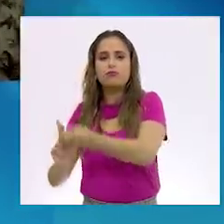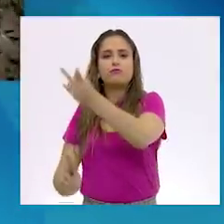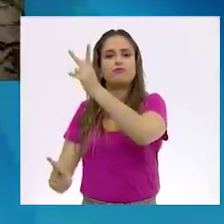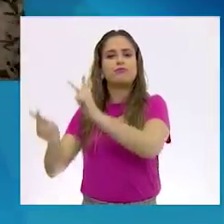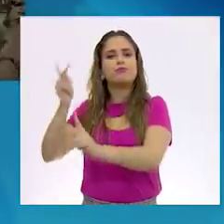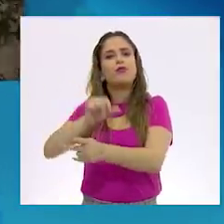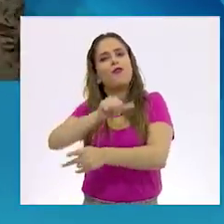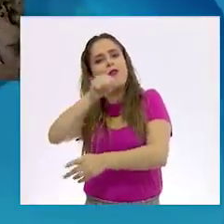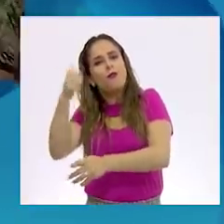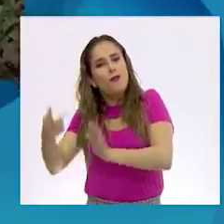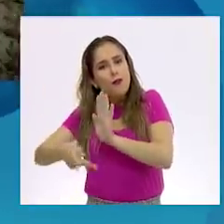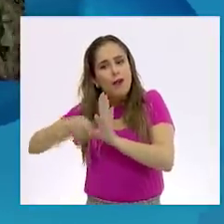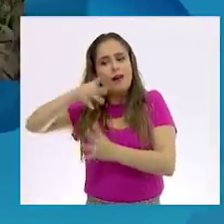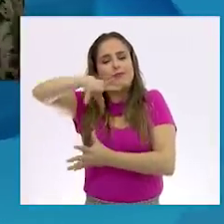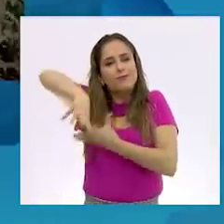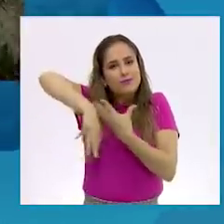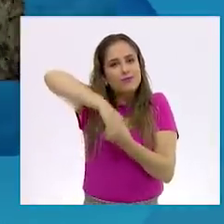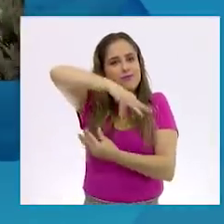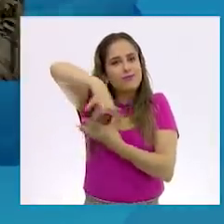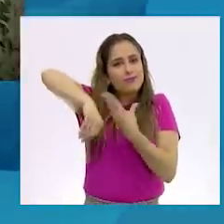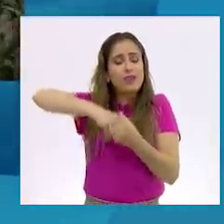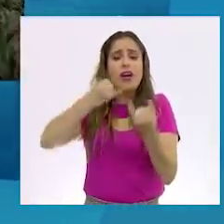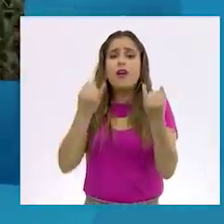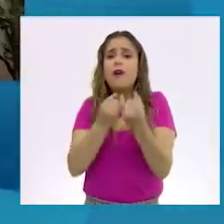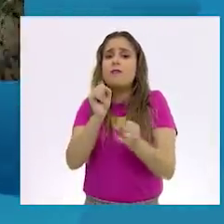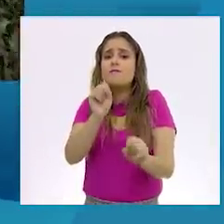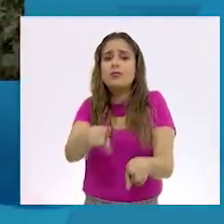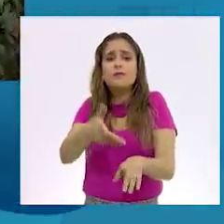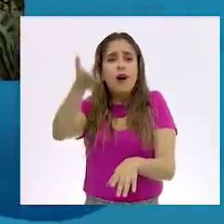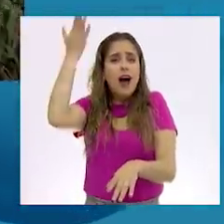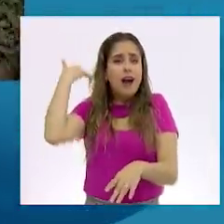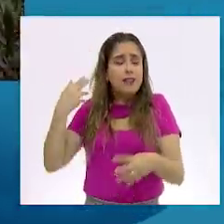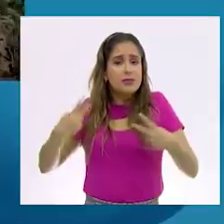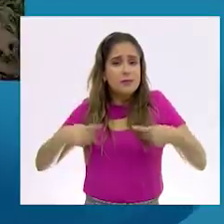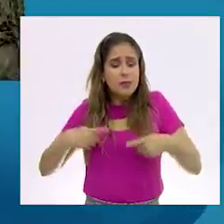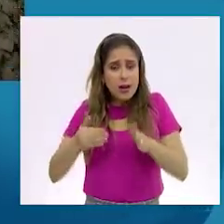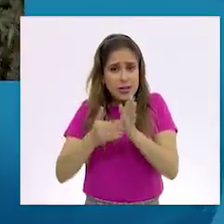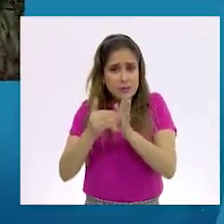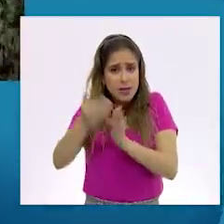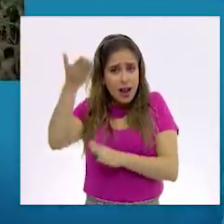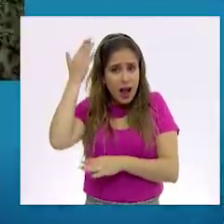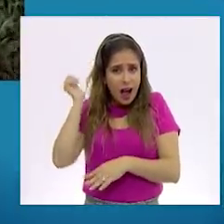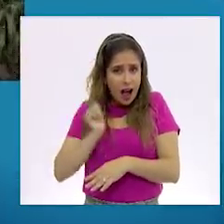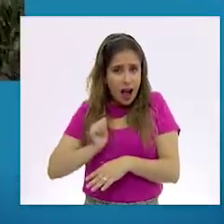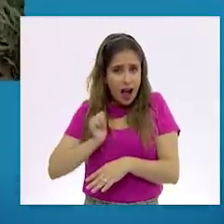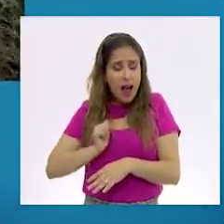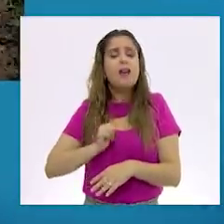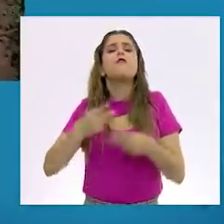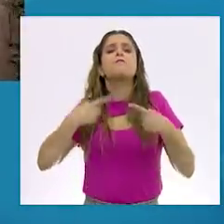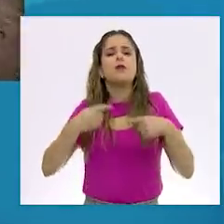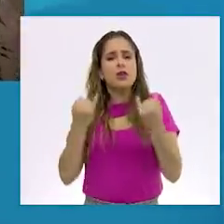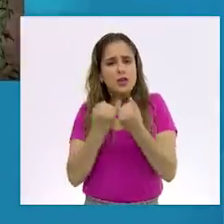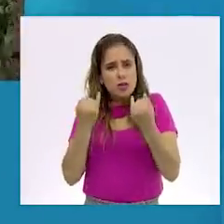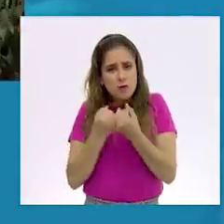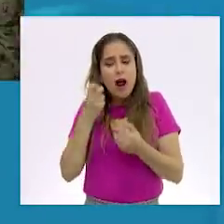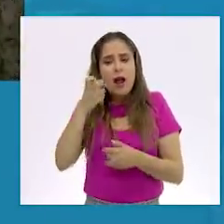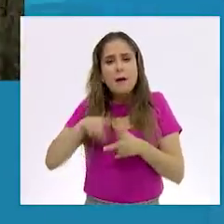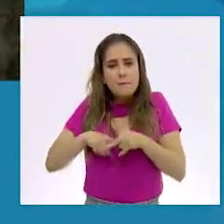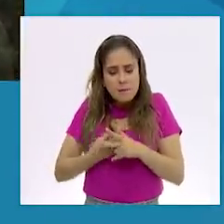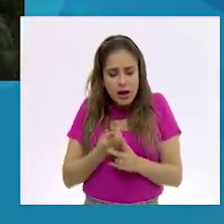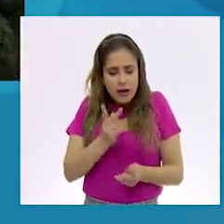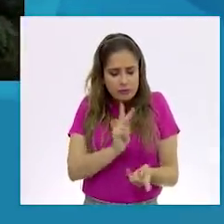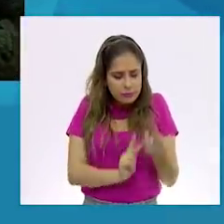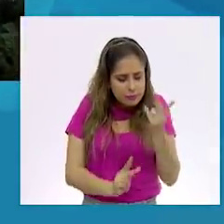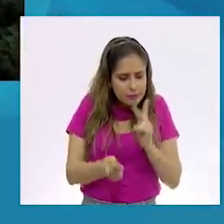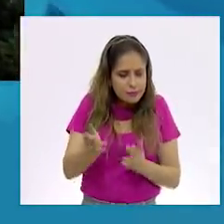Muy probablemente esto hacían nuestros antepasados nómadas hace miles de años y pudo ser el inicio de la agricultura, evento